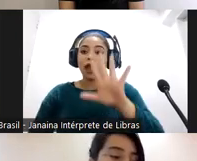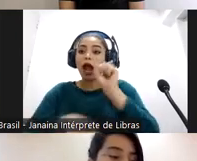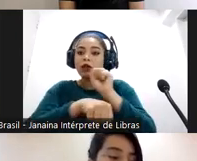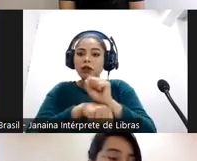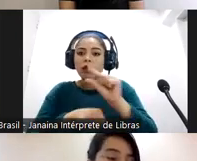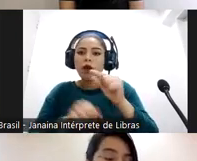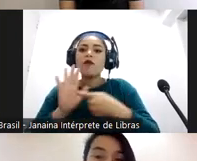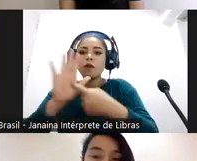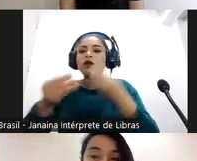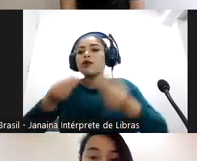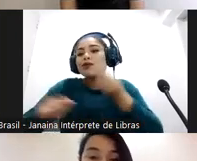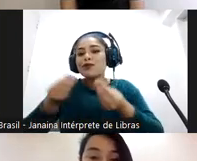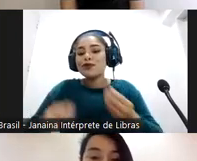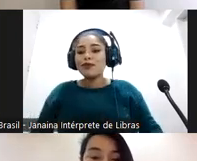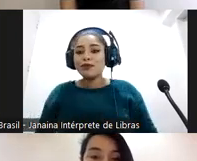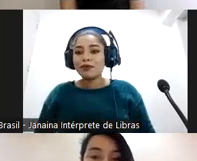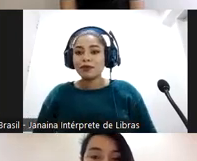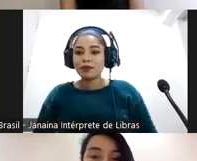mostraré cómo es.